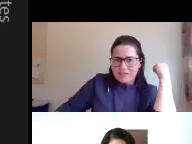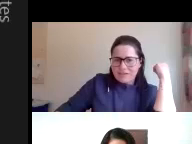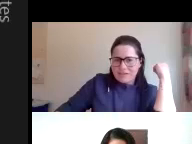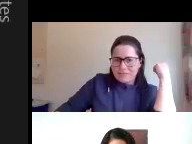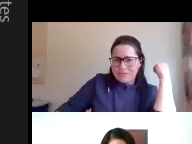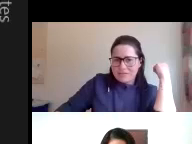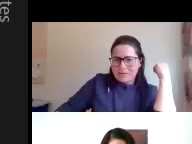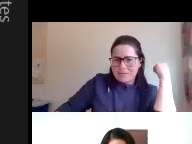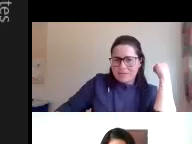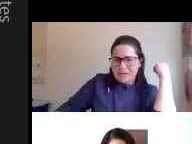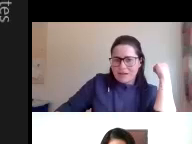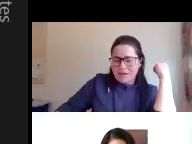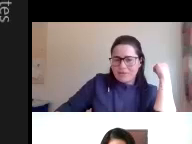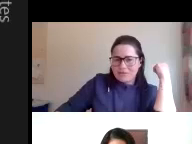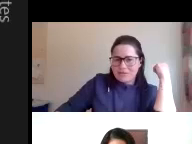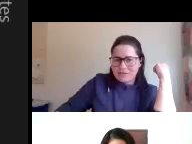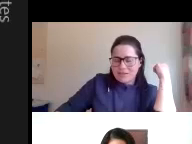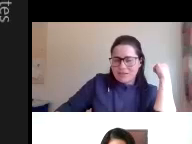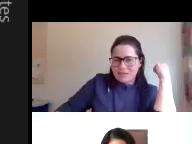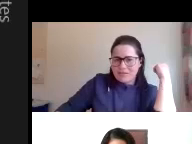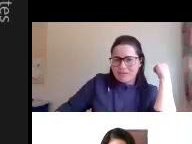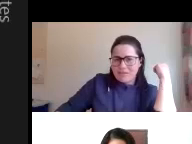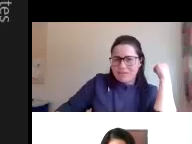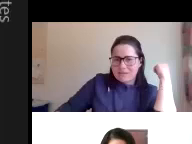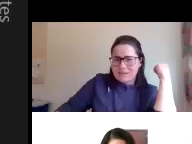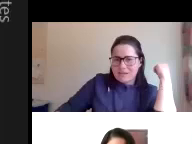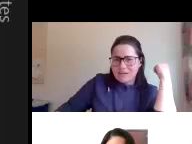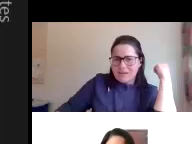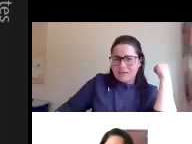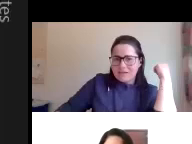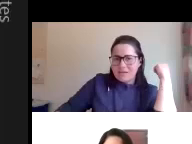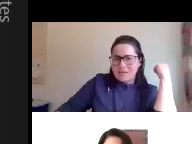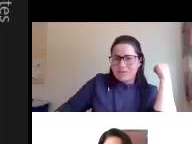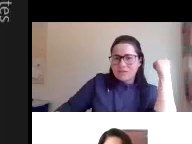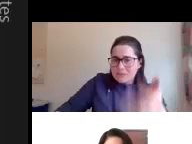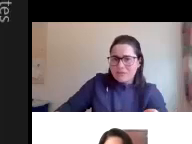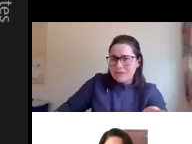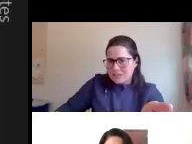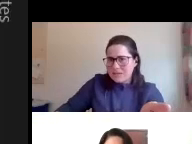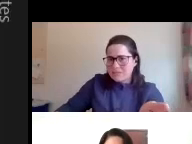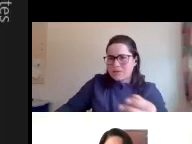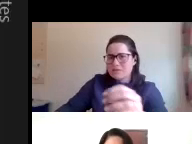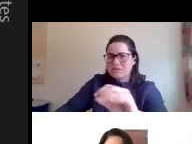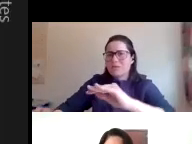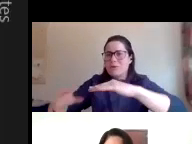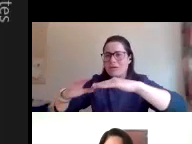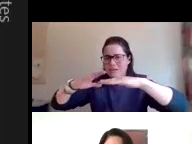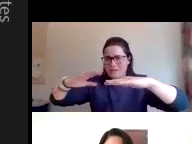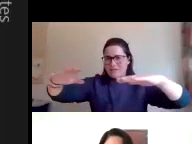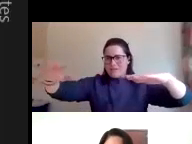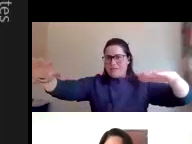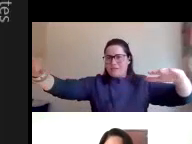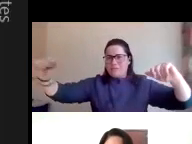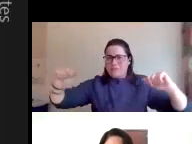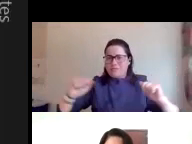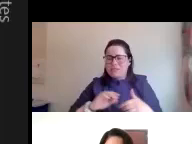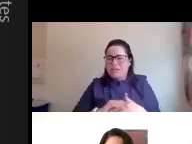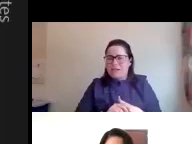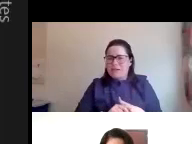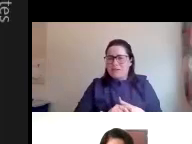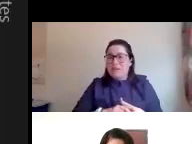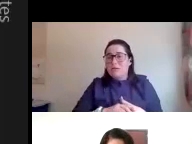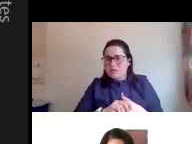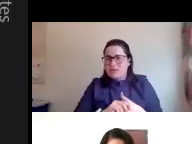que se ve, digamos, esta es una muestra del lago, entonces es esta natita verde que se ve, que no siempre se ve así, pero es esto verde que se ve en la